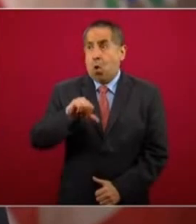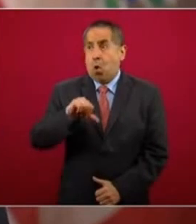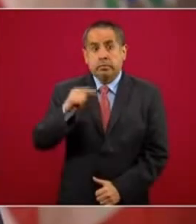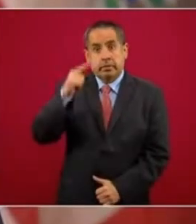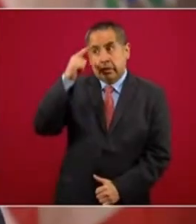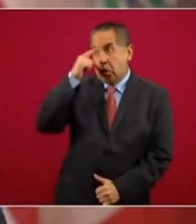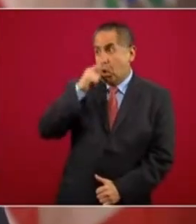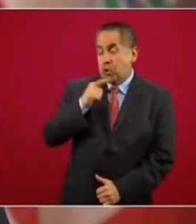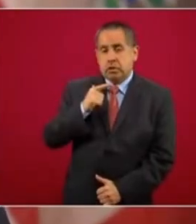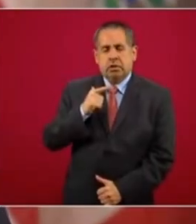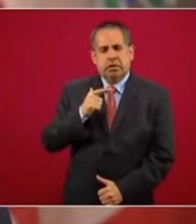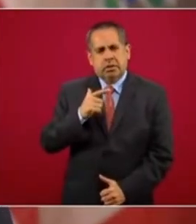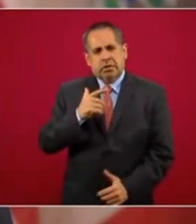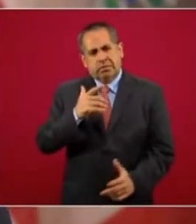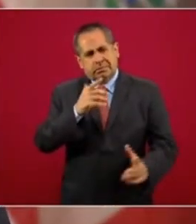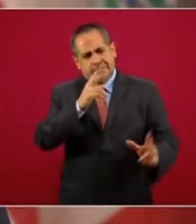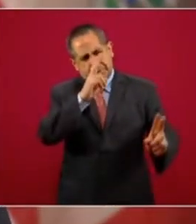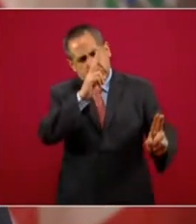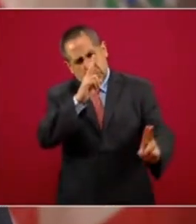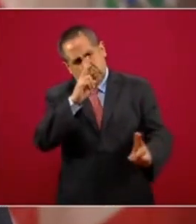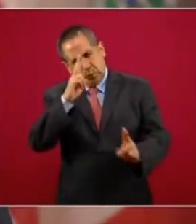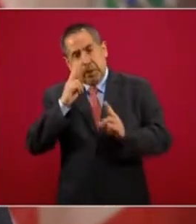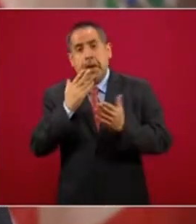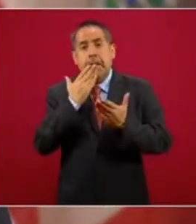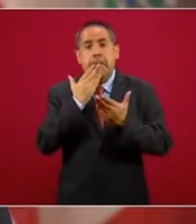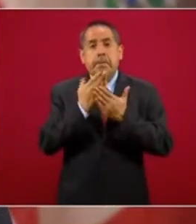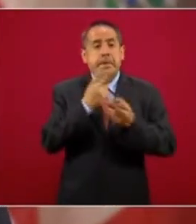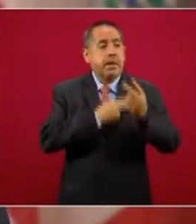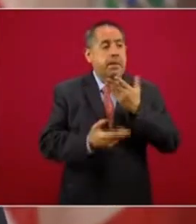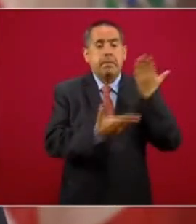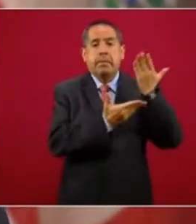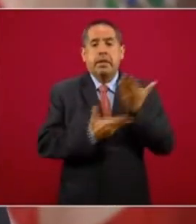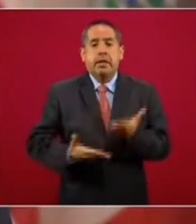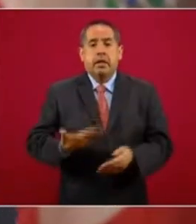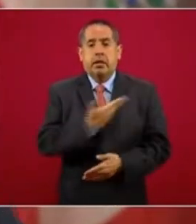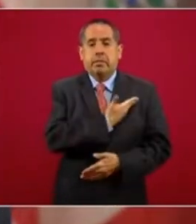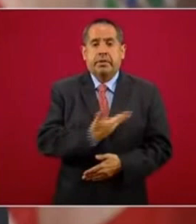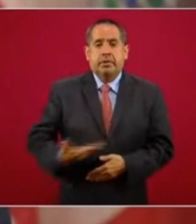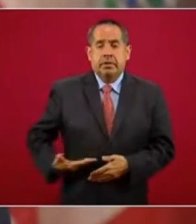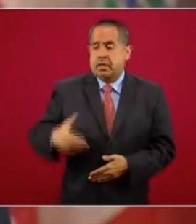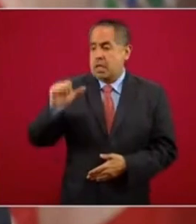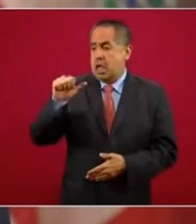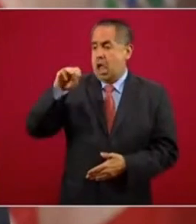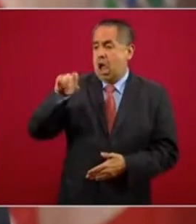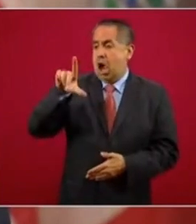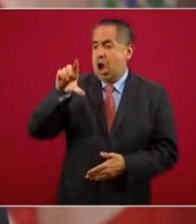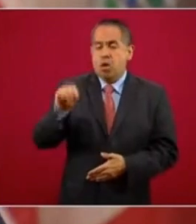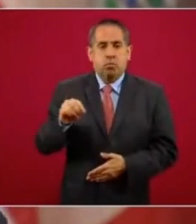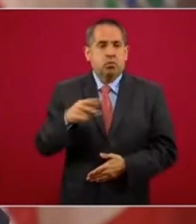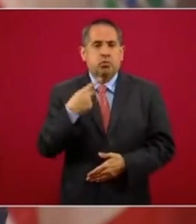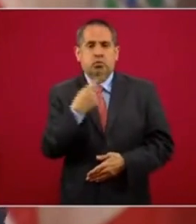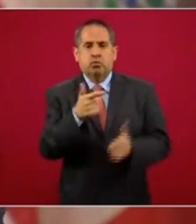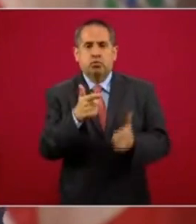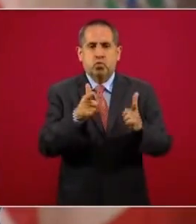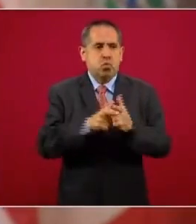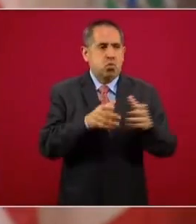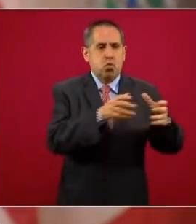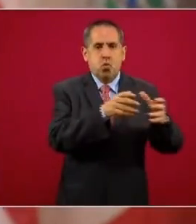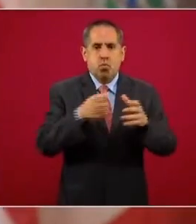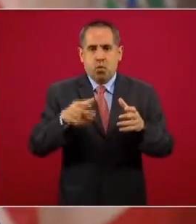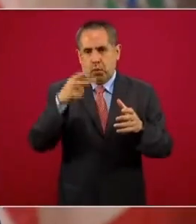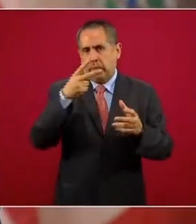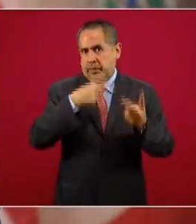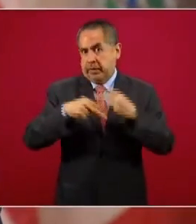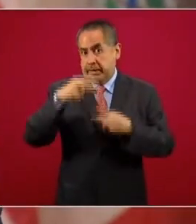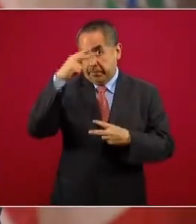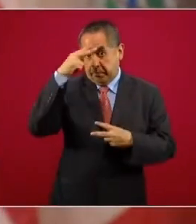nos honra dar la bienvenida al presidente lópez obrador a toda la delegación mexicana